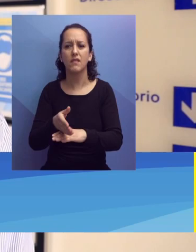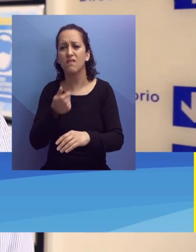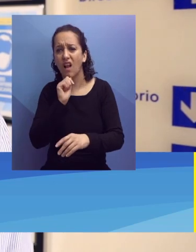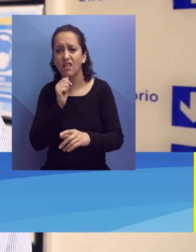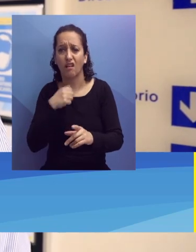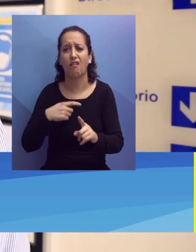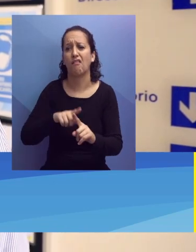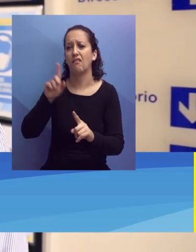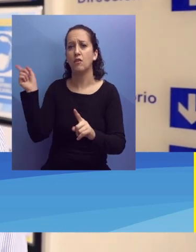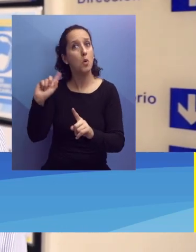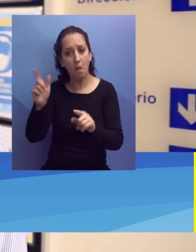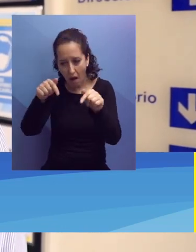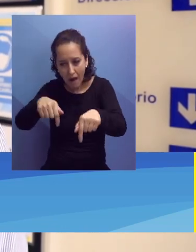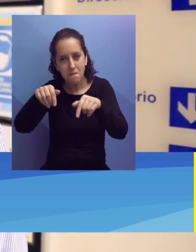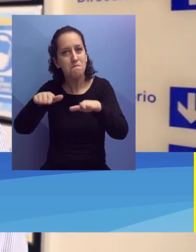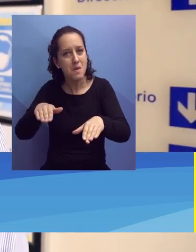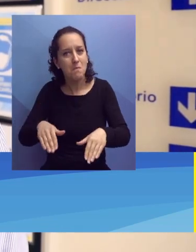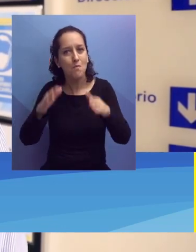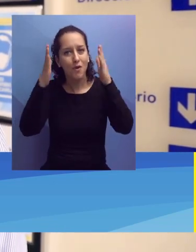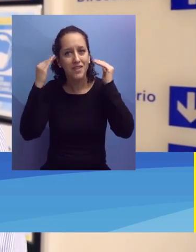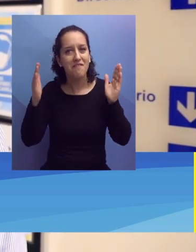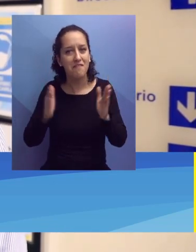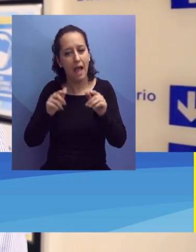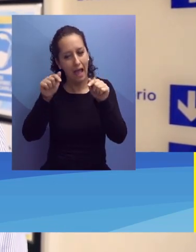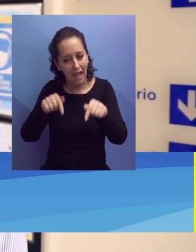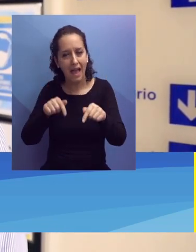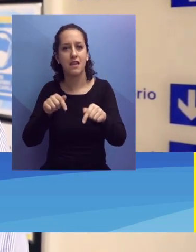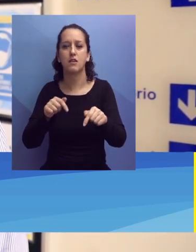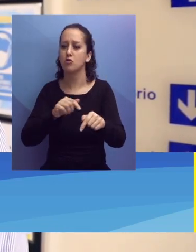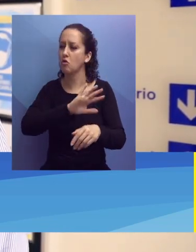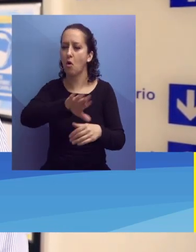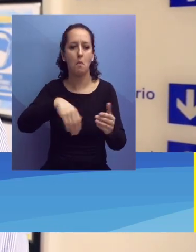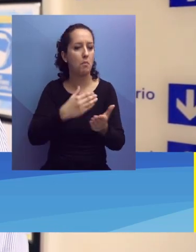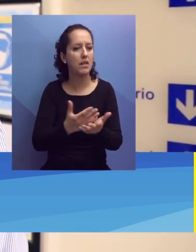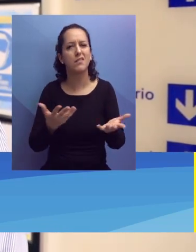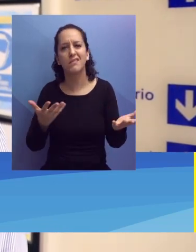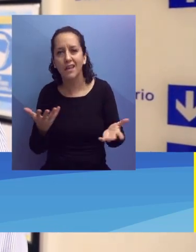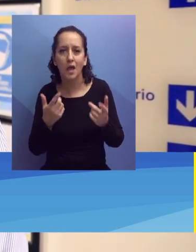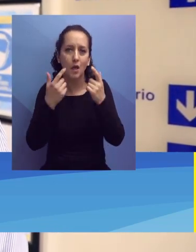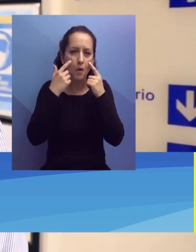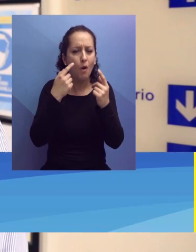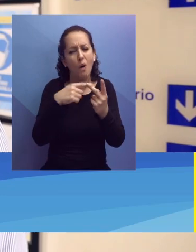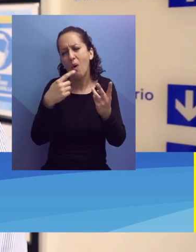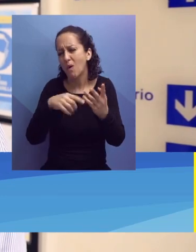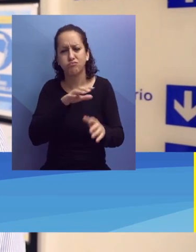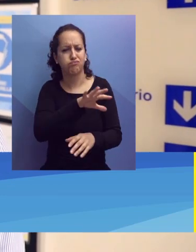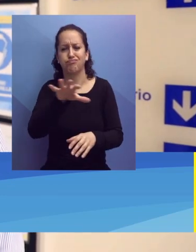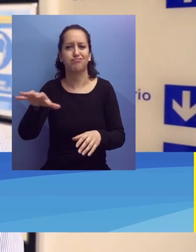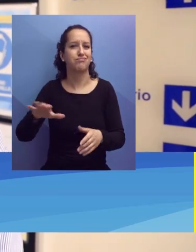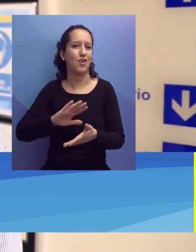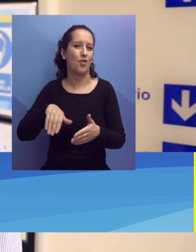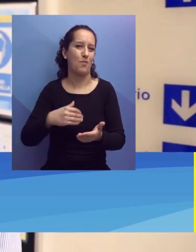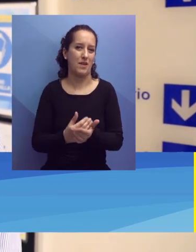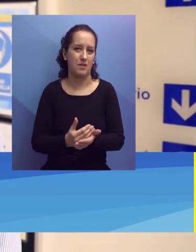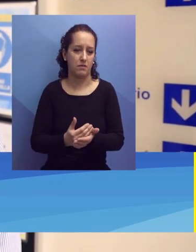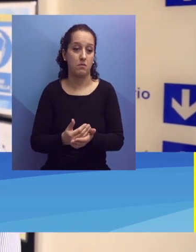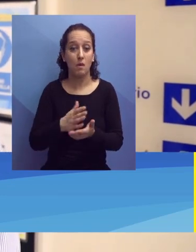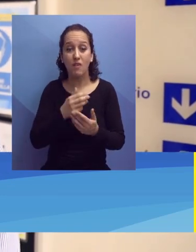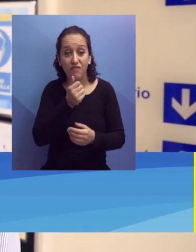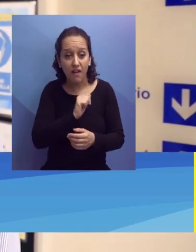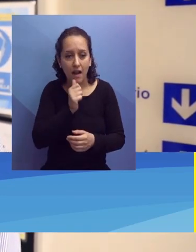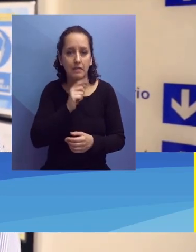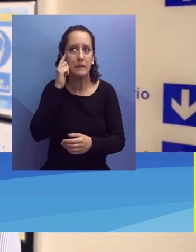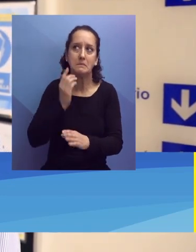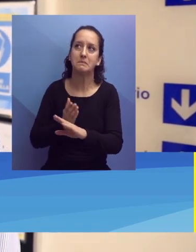ser examinada acá también en dependencias municipales y con equipamiento que ha sido postulado